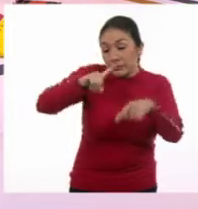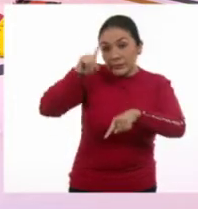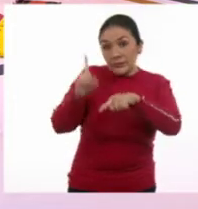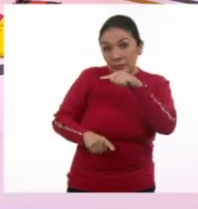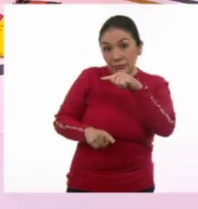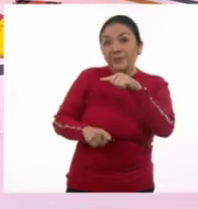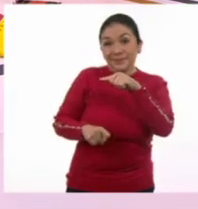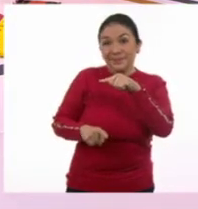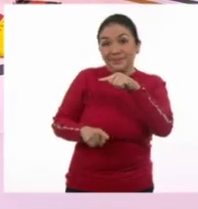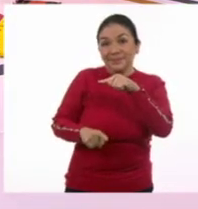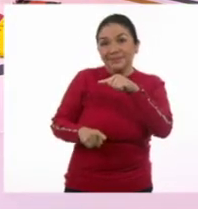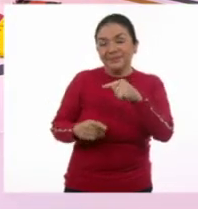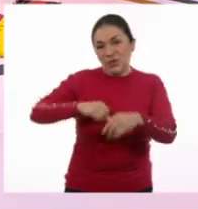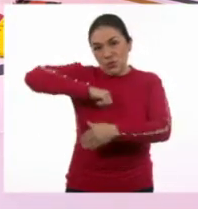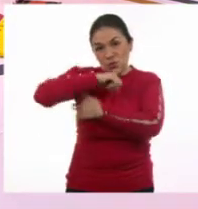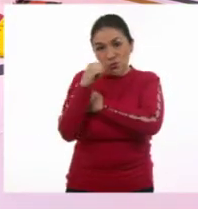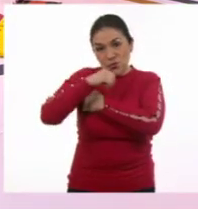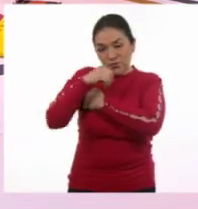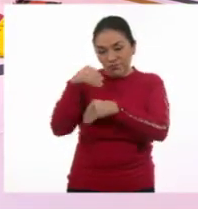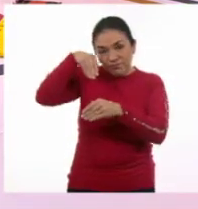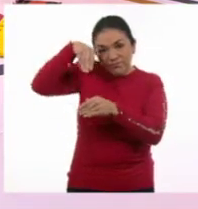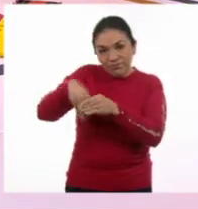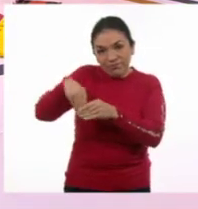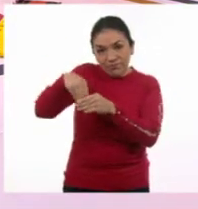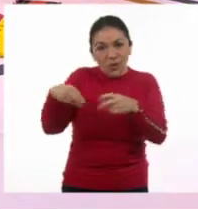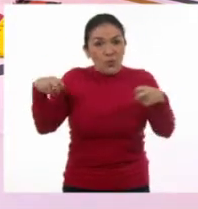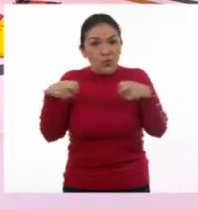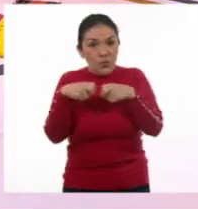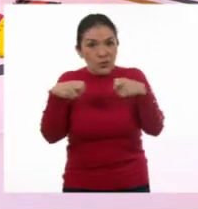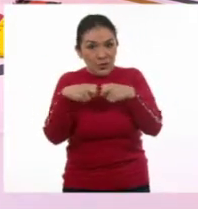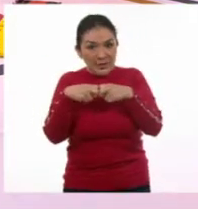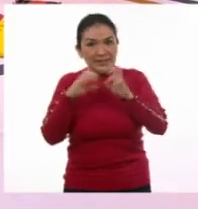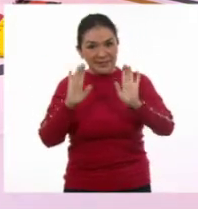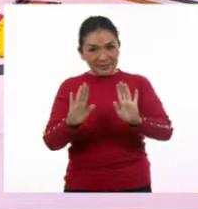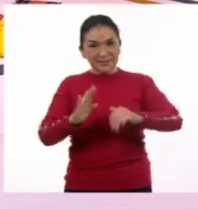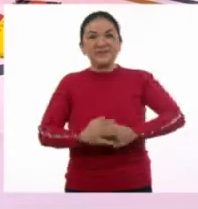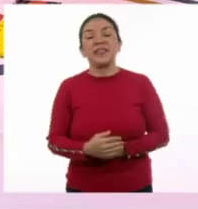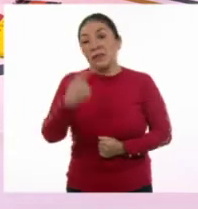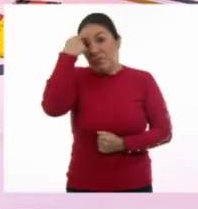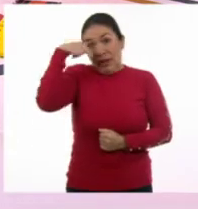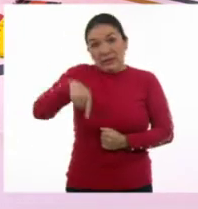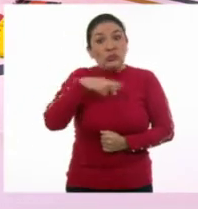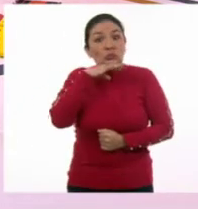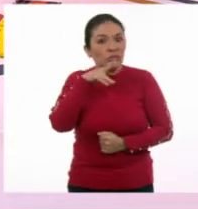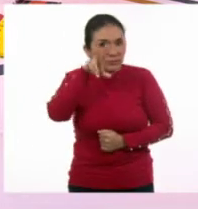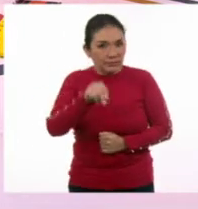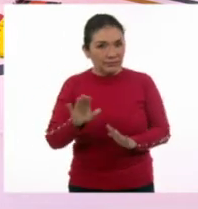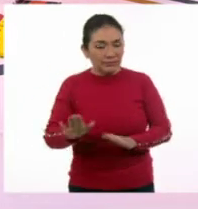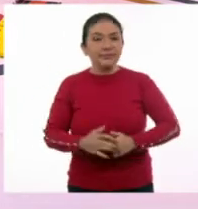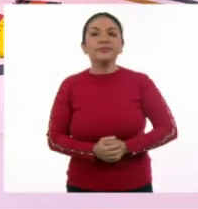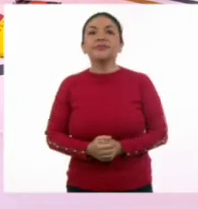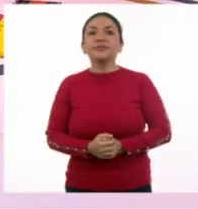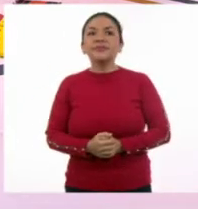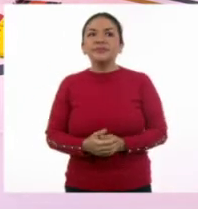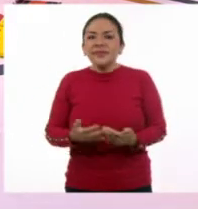quitarme mi cubrebocas y lo voy a poner en una bolsa para que no se ensucie